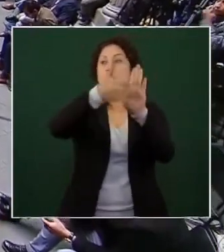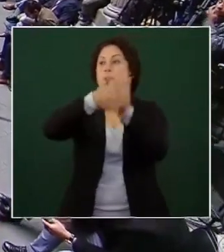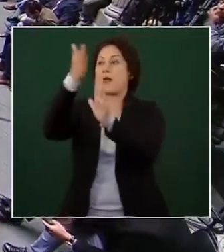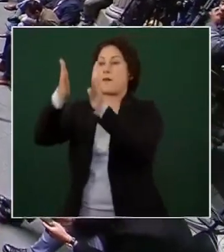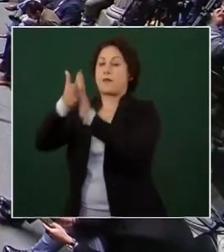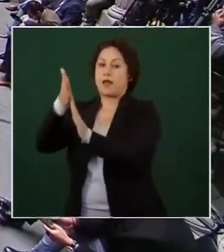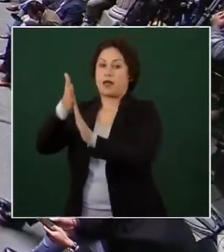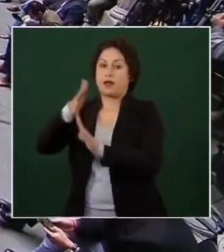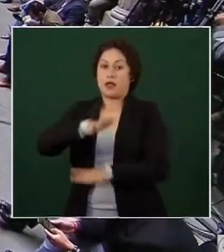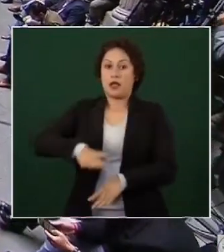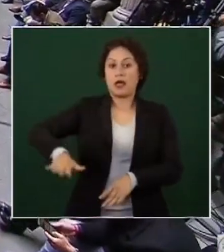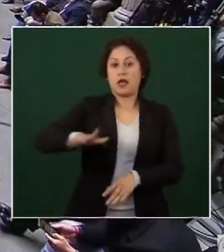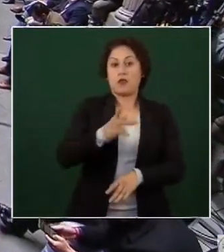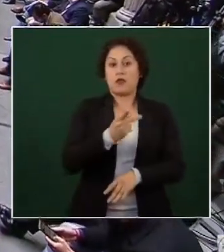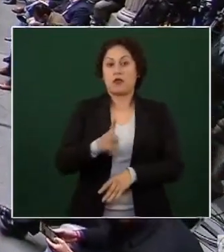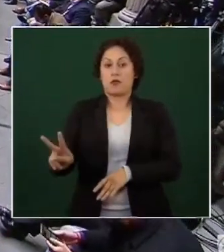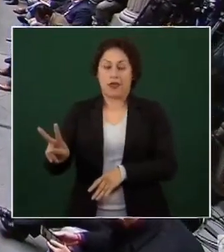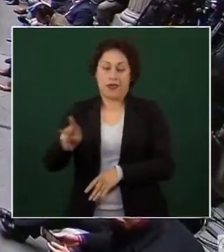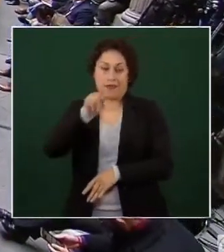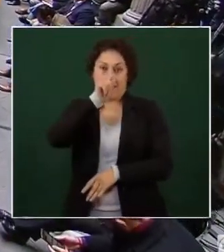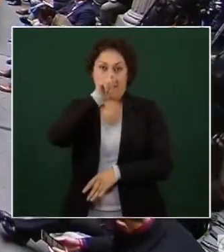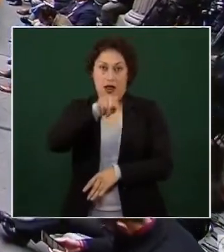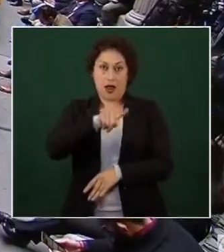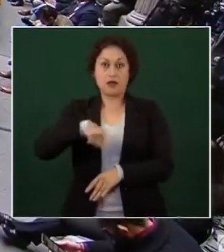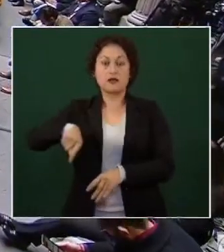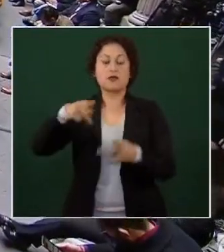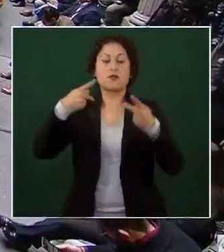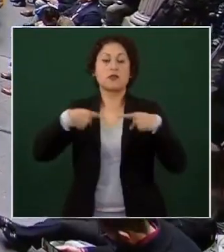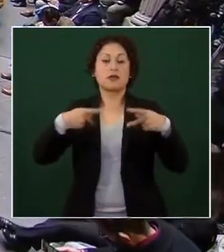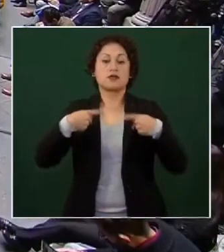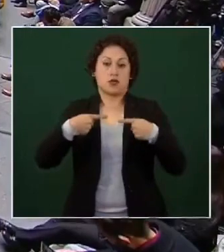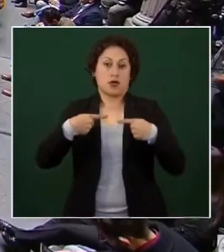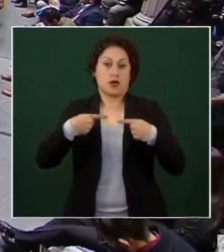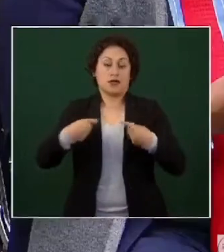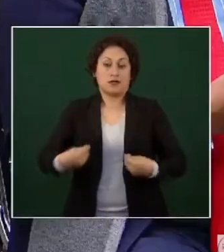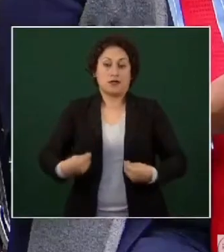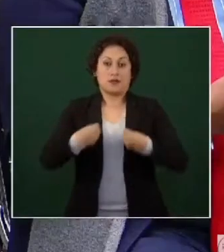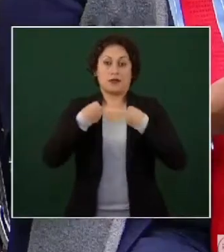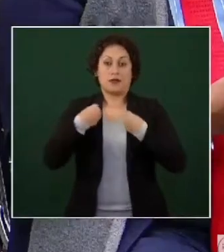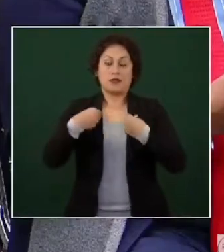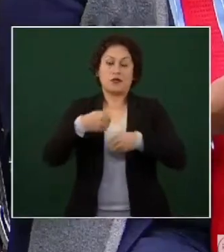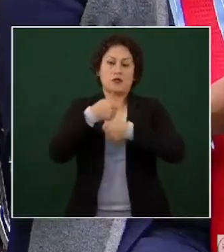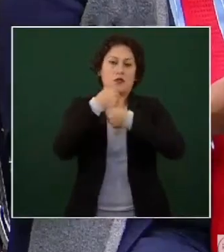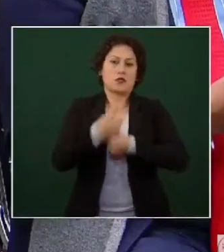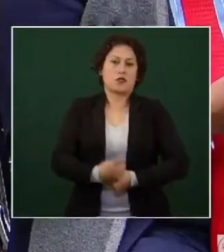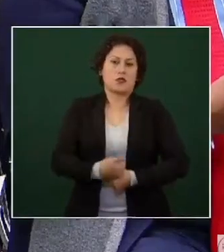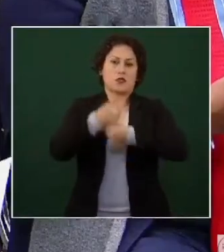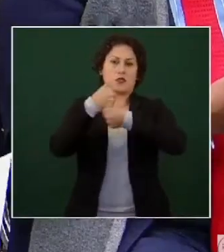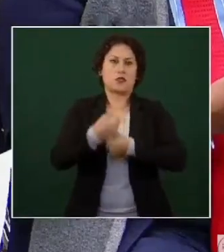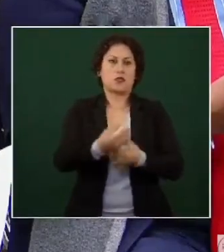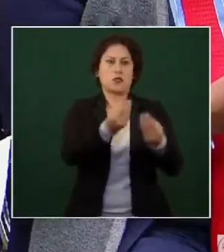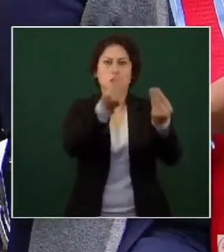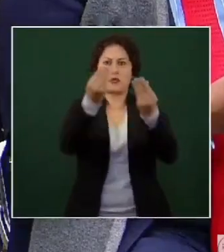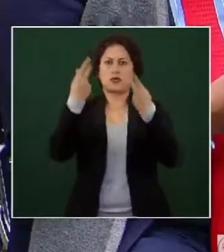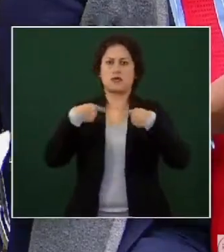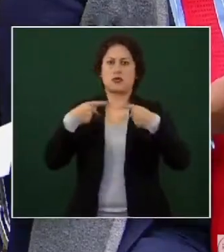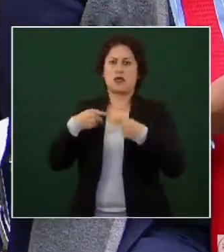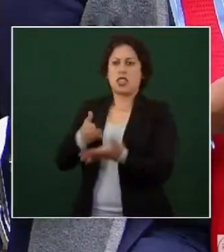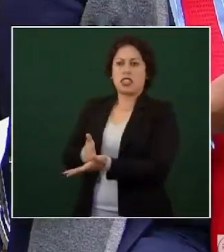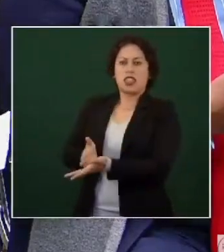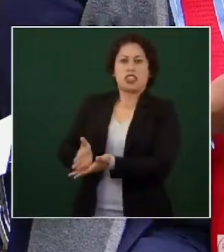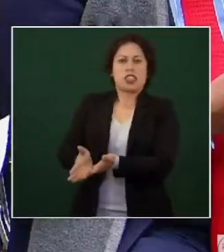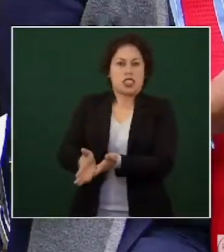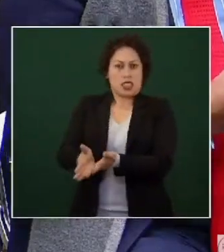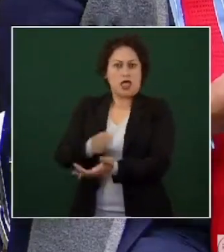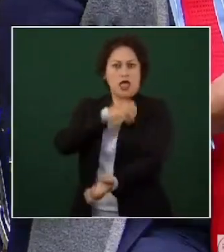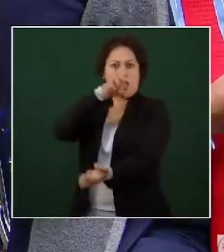Puerto Vallarta, de Jalisco, están sufriendo el embate de quienes van a despojar, a fraudear, y con